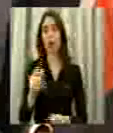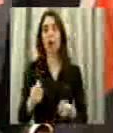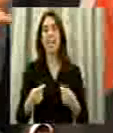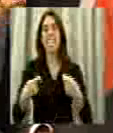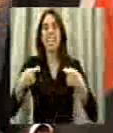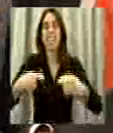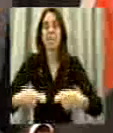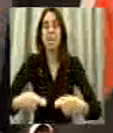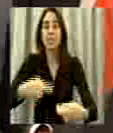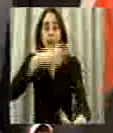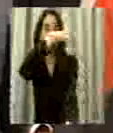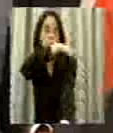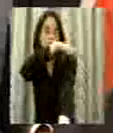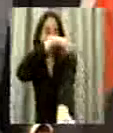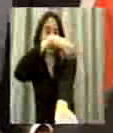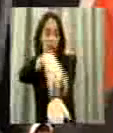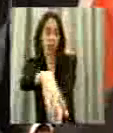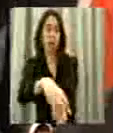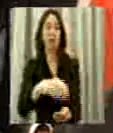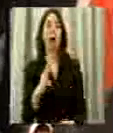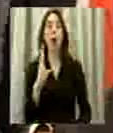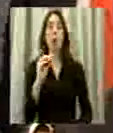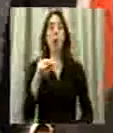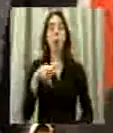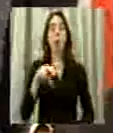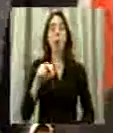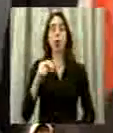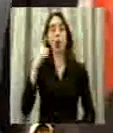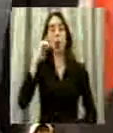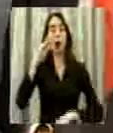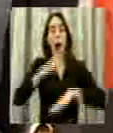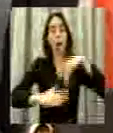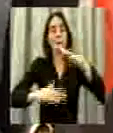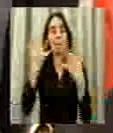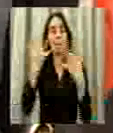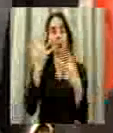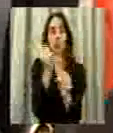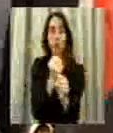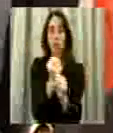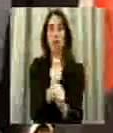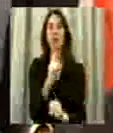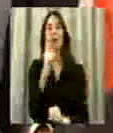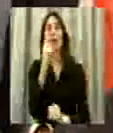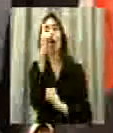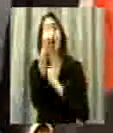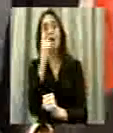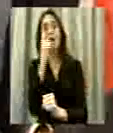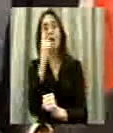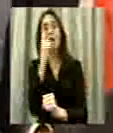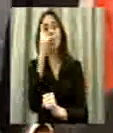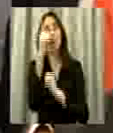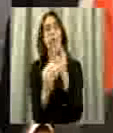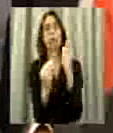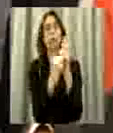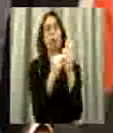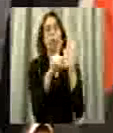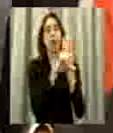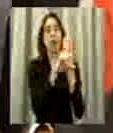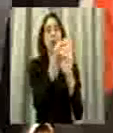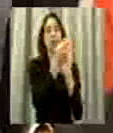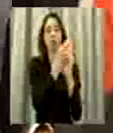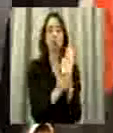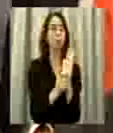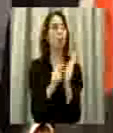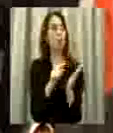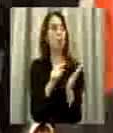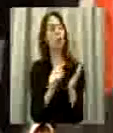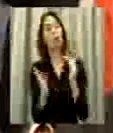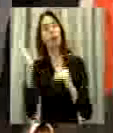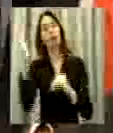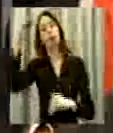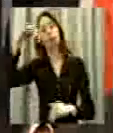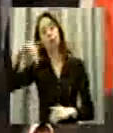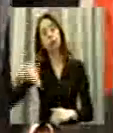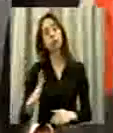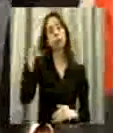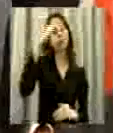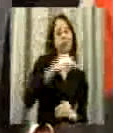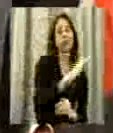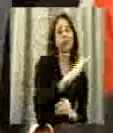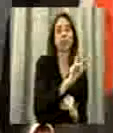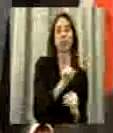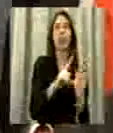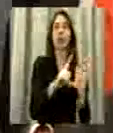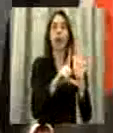extremas, que la bonificación de mano de obra también no esté establecida año a año en la ley de presupuestos, que le da una cierta inestabilidad, una ley